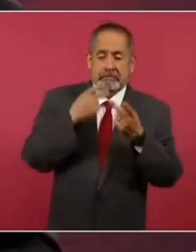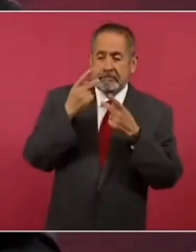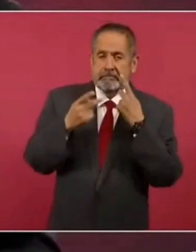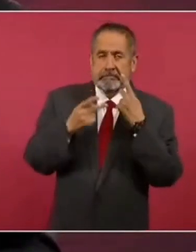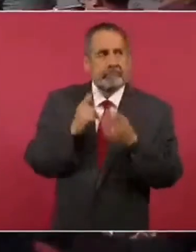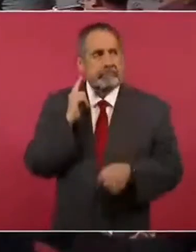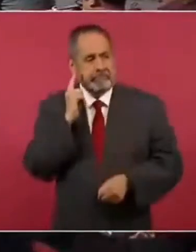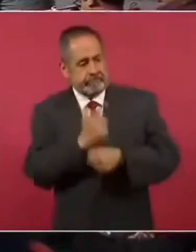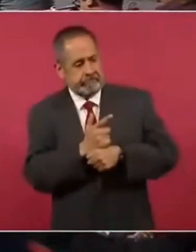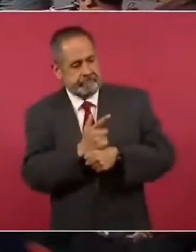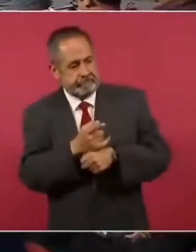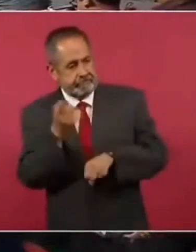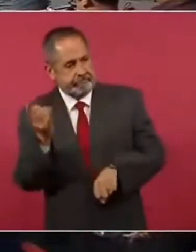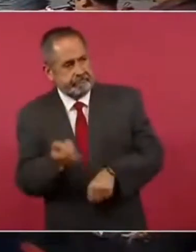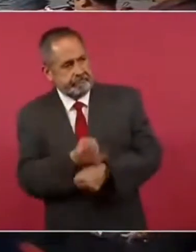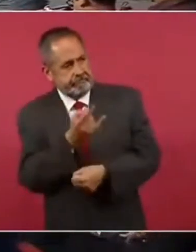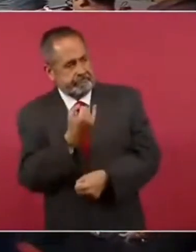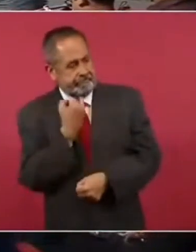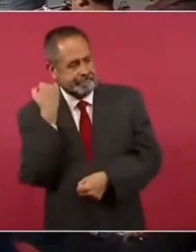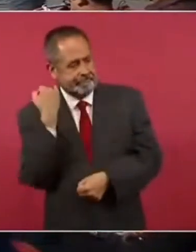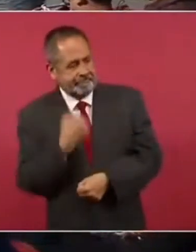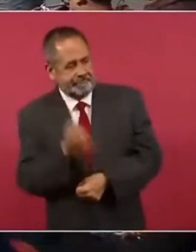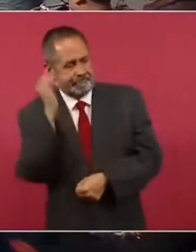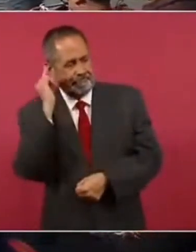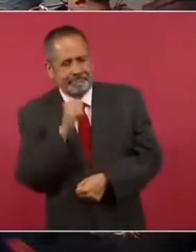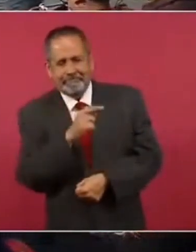exhibirse, hacer el ridículo.